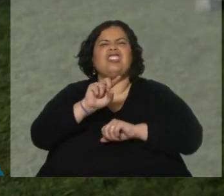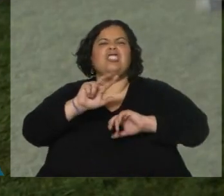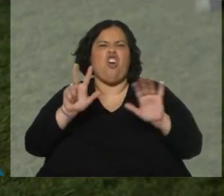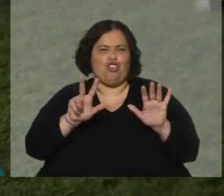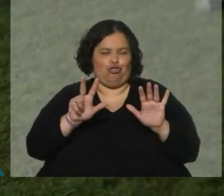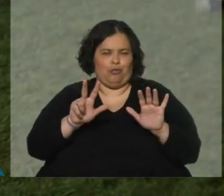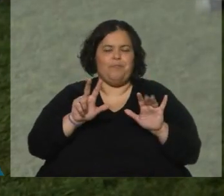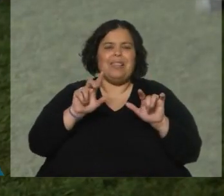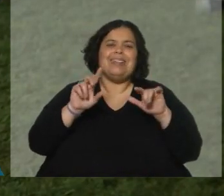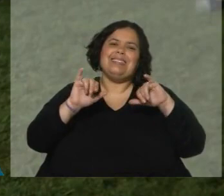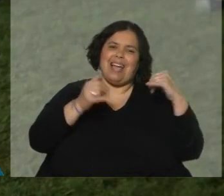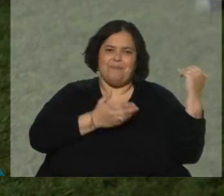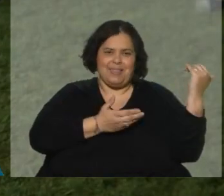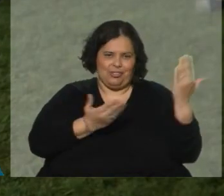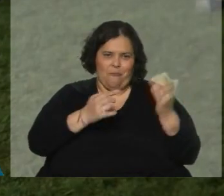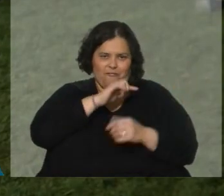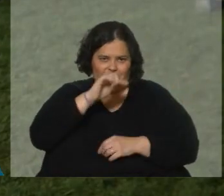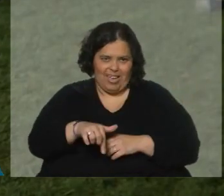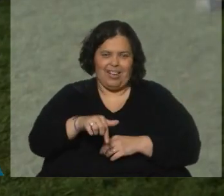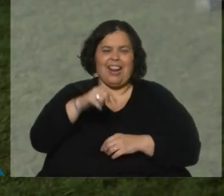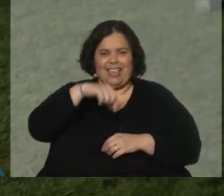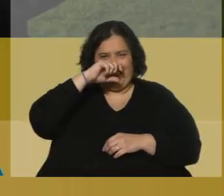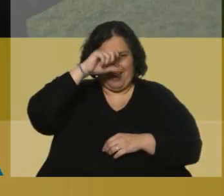vengan a la rural aquí a la capital del país